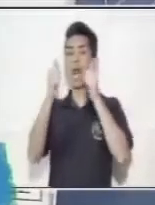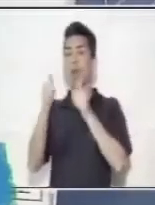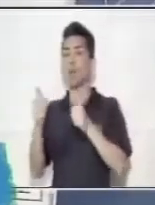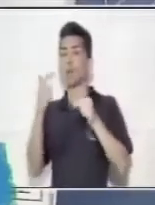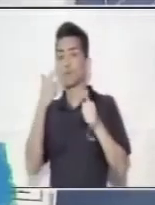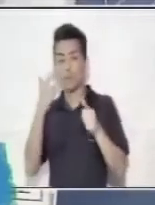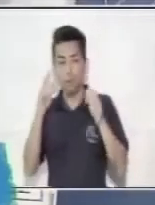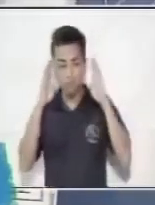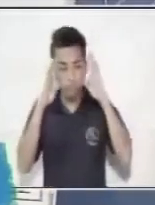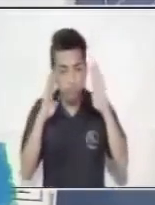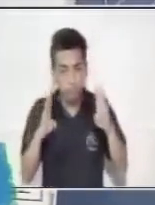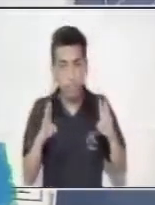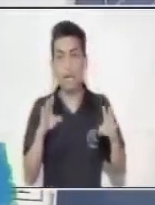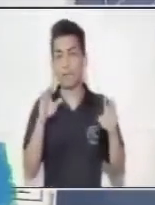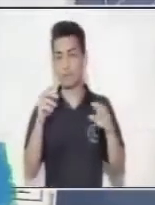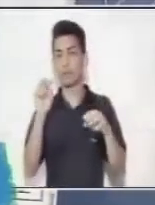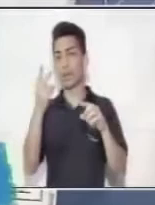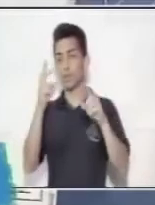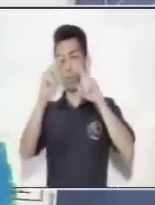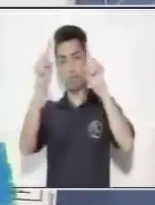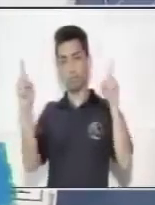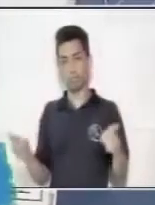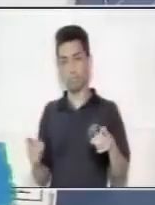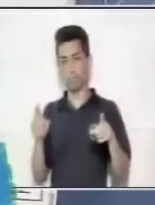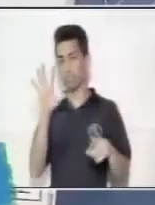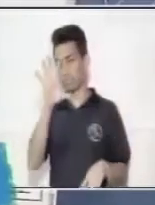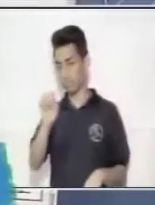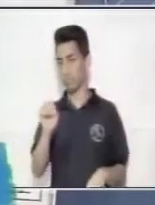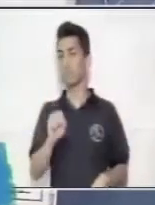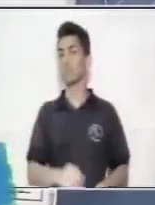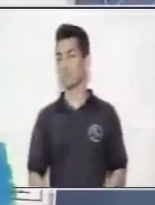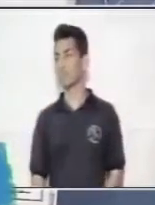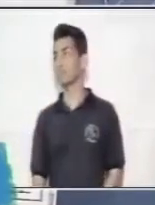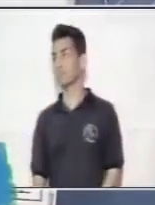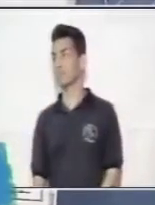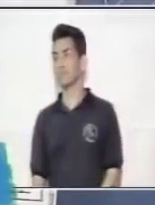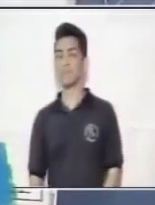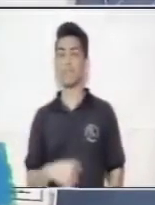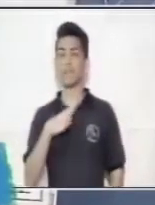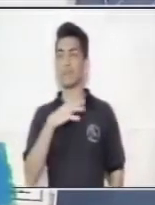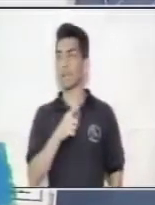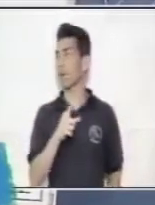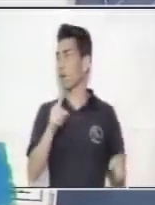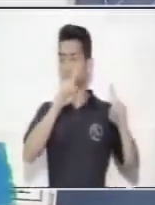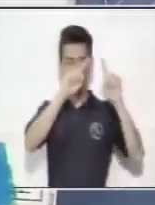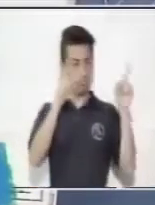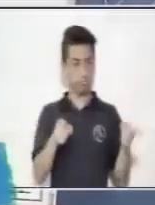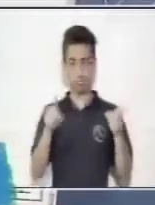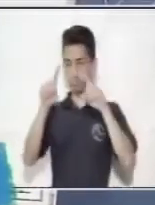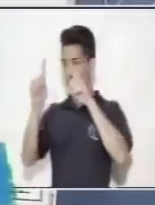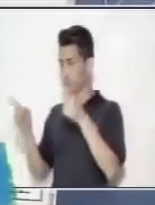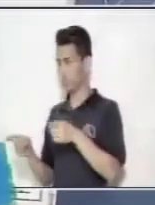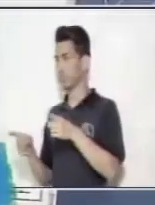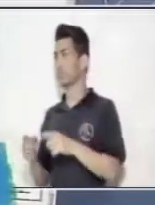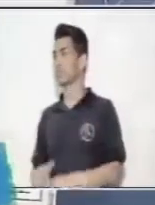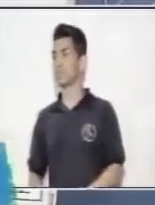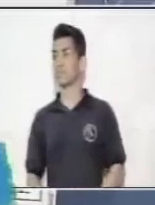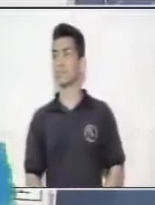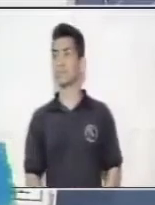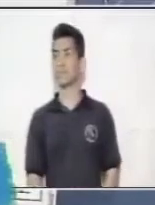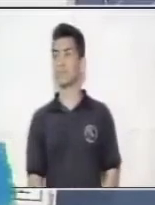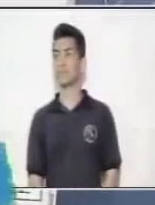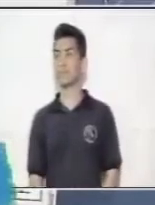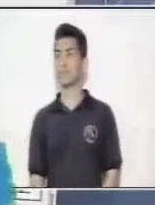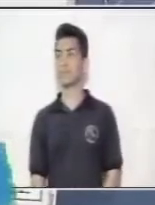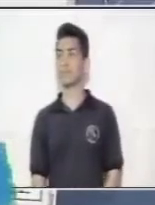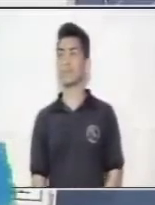atención. Como pueden identificar, encerramos cada una de las proposiciones en paréntesis y ahora vamos a encerrar de